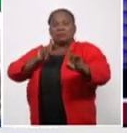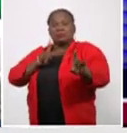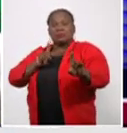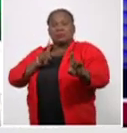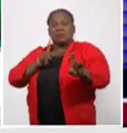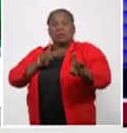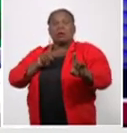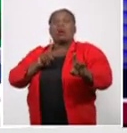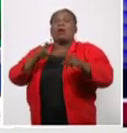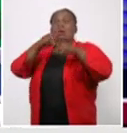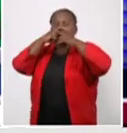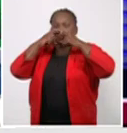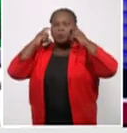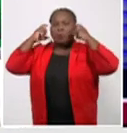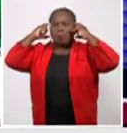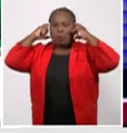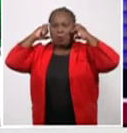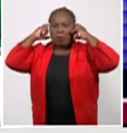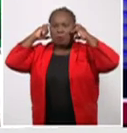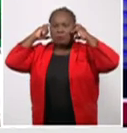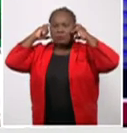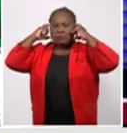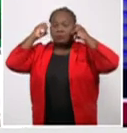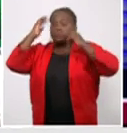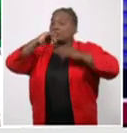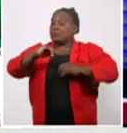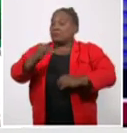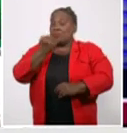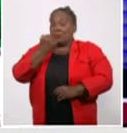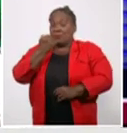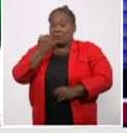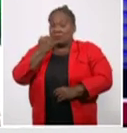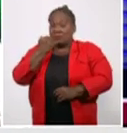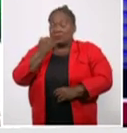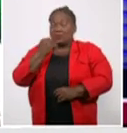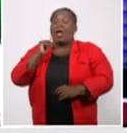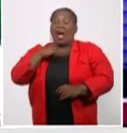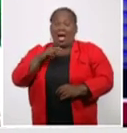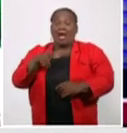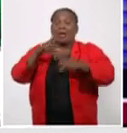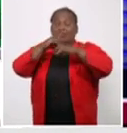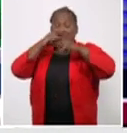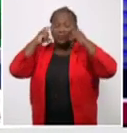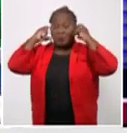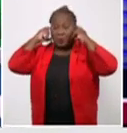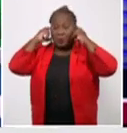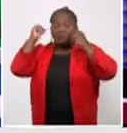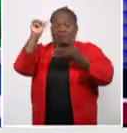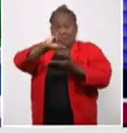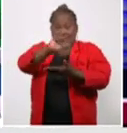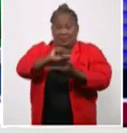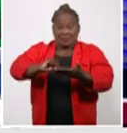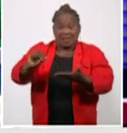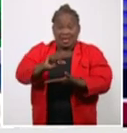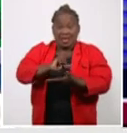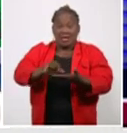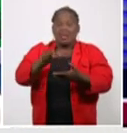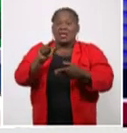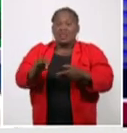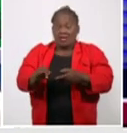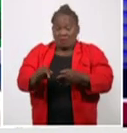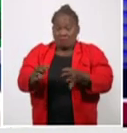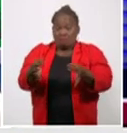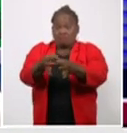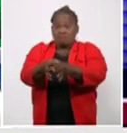el nasobuco cuando no estemos comiendo, con la utilización de soluciones desinfectantes y con el menor número de